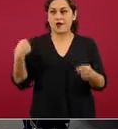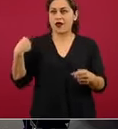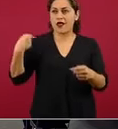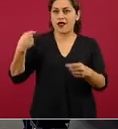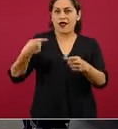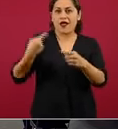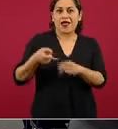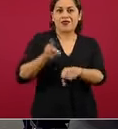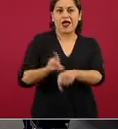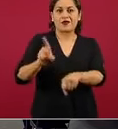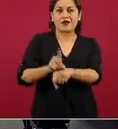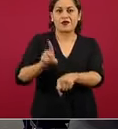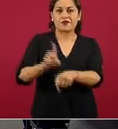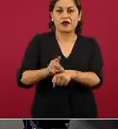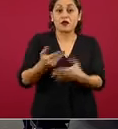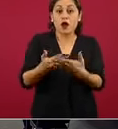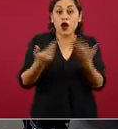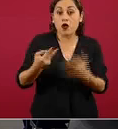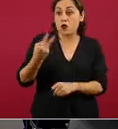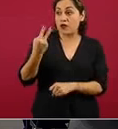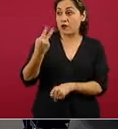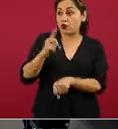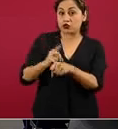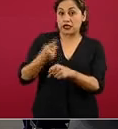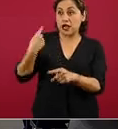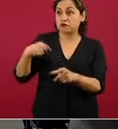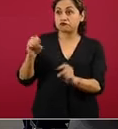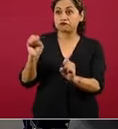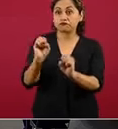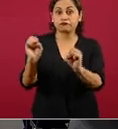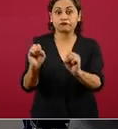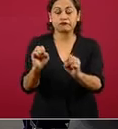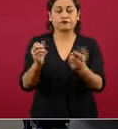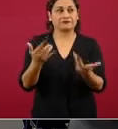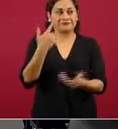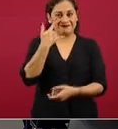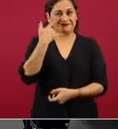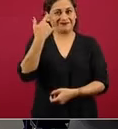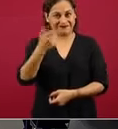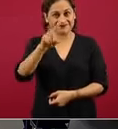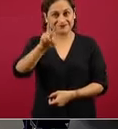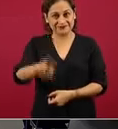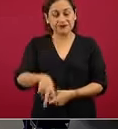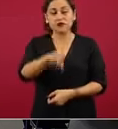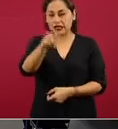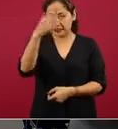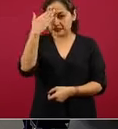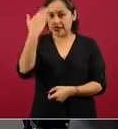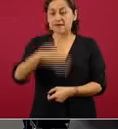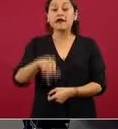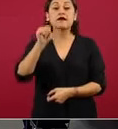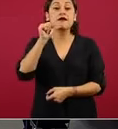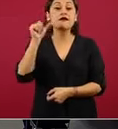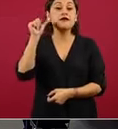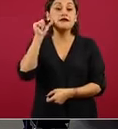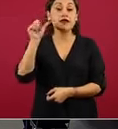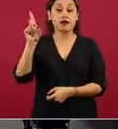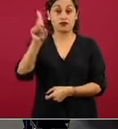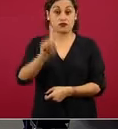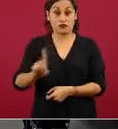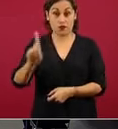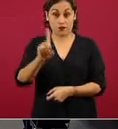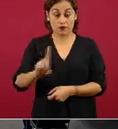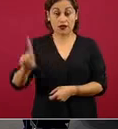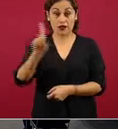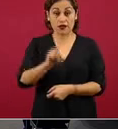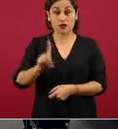sin haber estado aquí con ustedes. Como saben, el día de ayer domingo abrimos ya ahora sí la